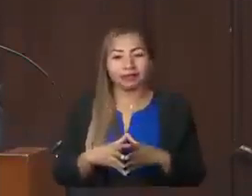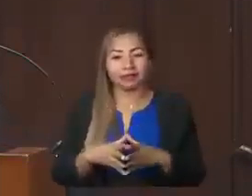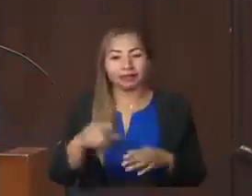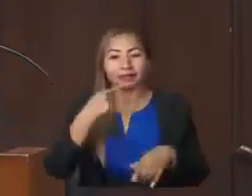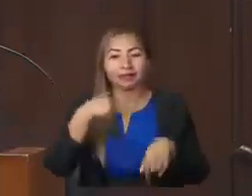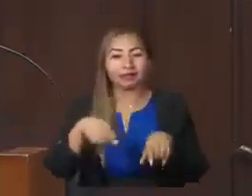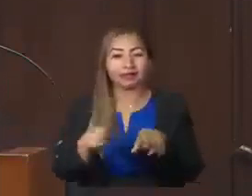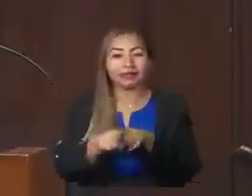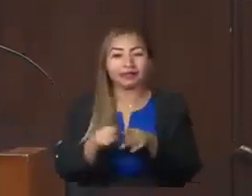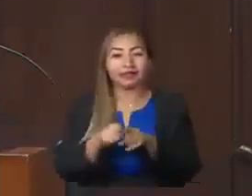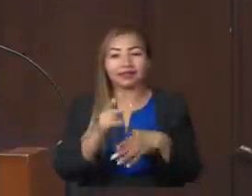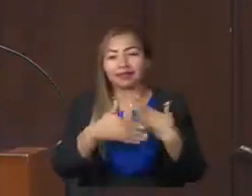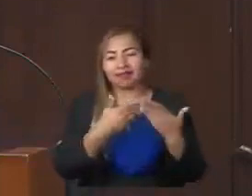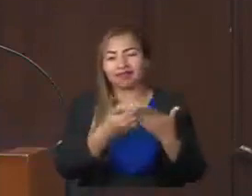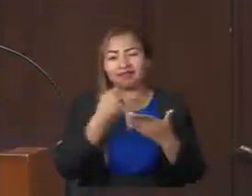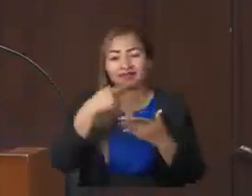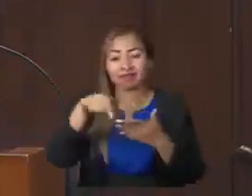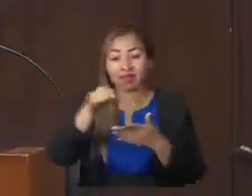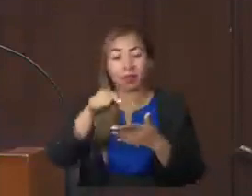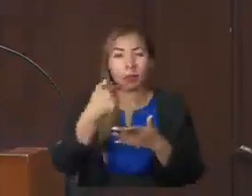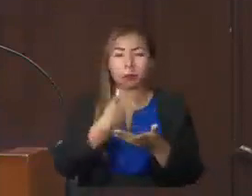conducción acertada zozobramos.